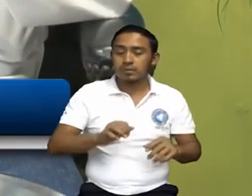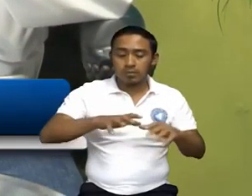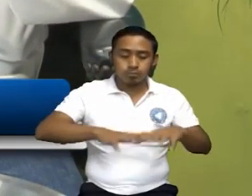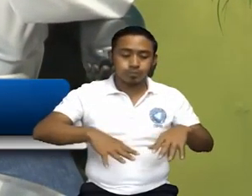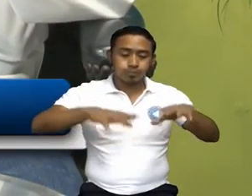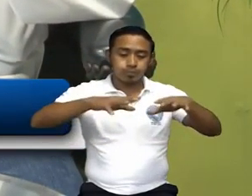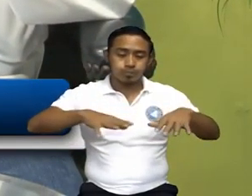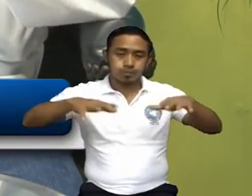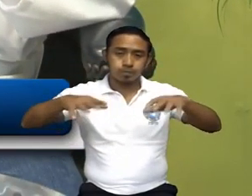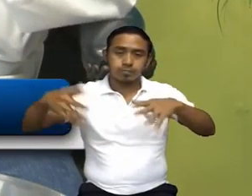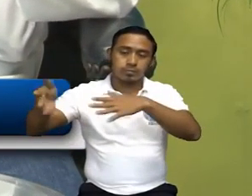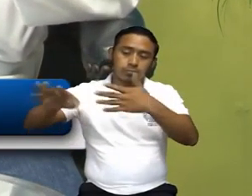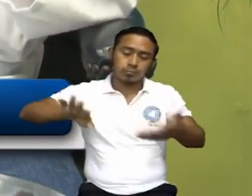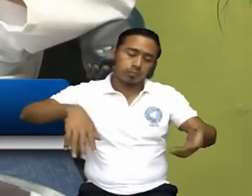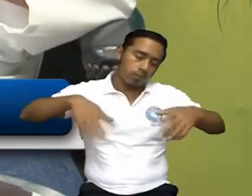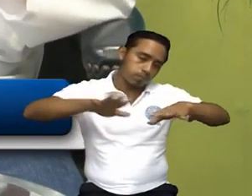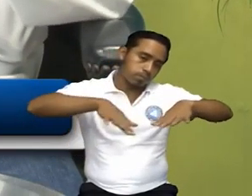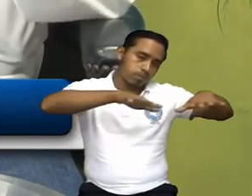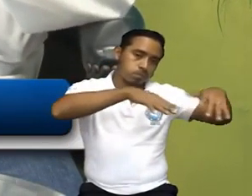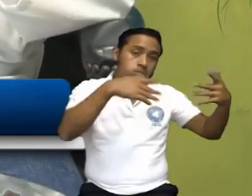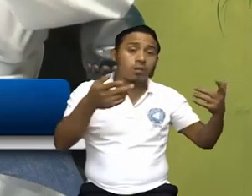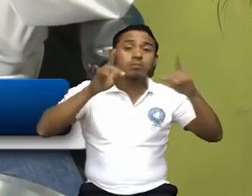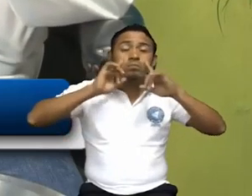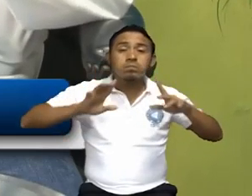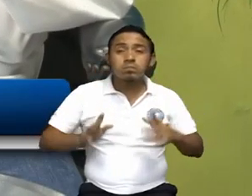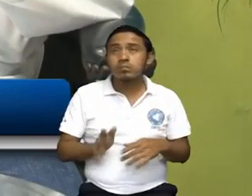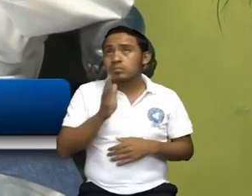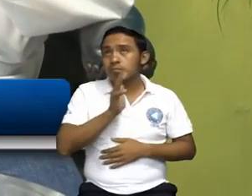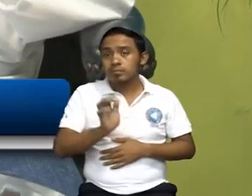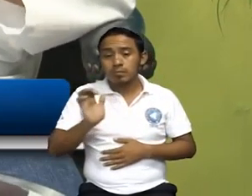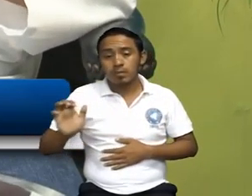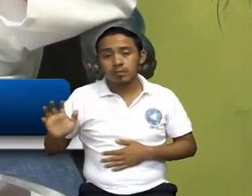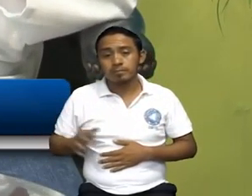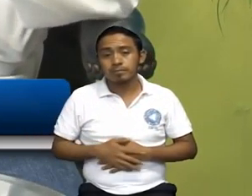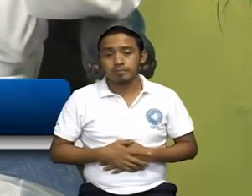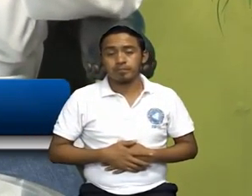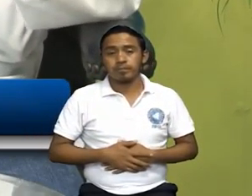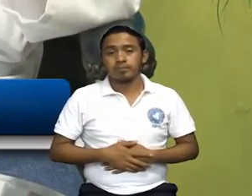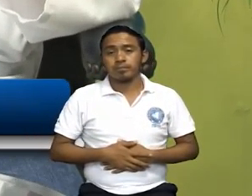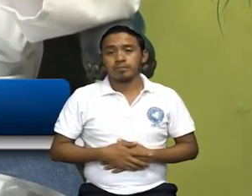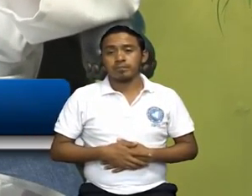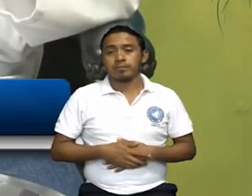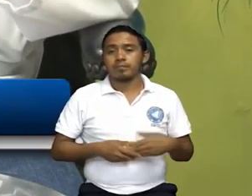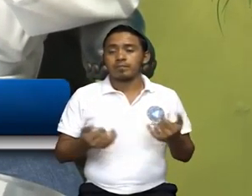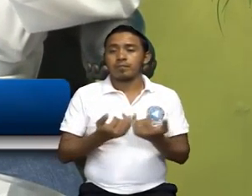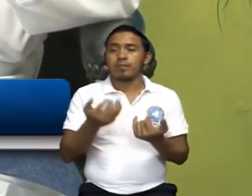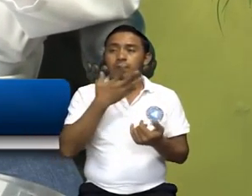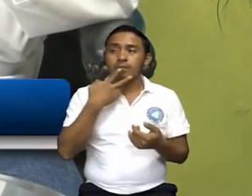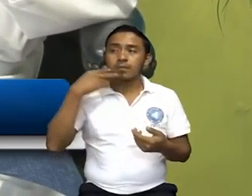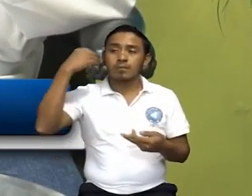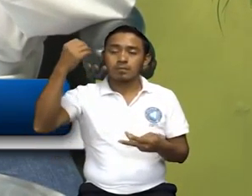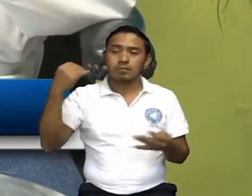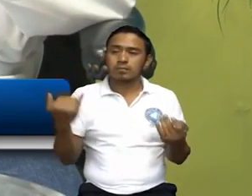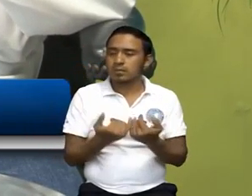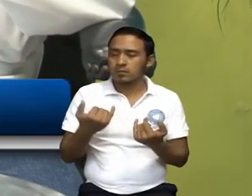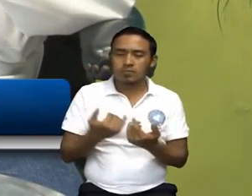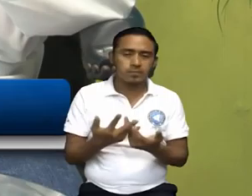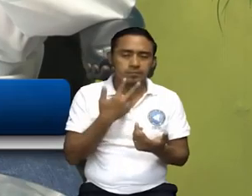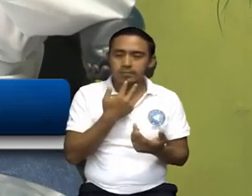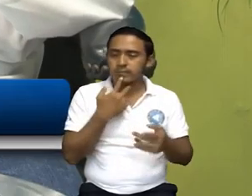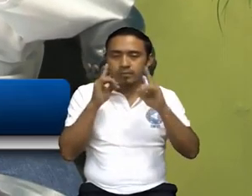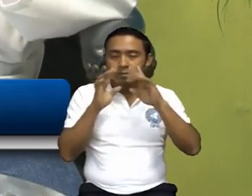ahí ahogado. Entonces hay que tutelarlo, hay que cuidarlo, los niños hay que cuidarlo. Y a los adolescentes, porque a veces los adolescentes imprudentemente se meten